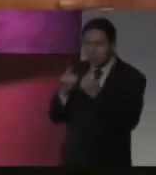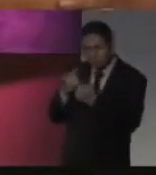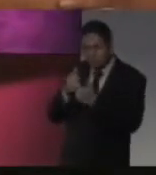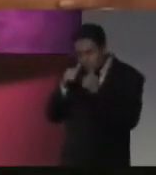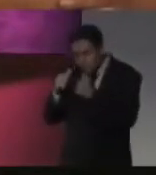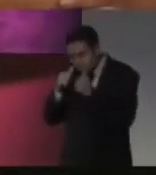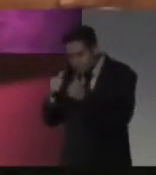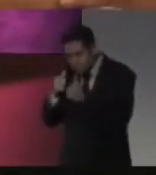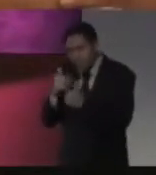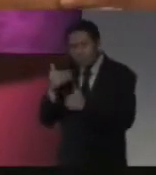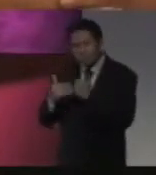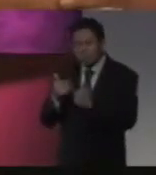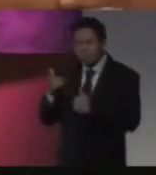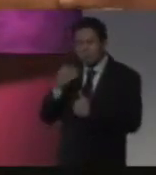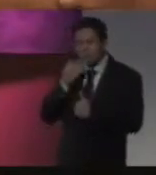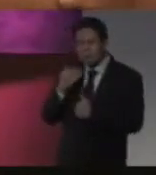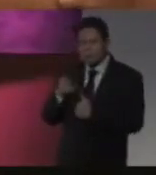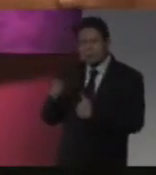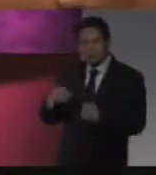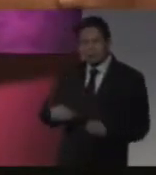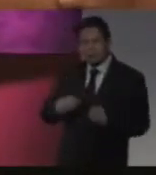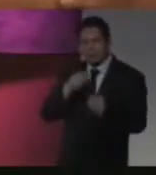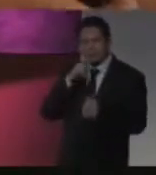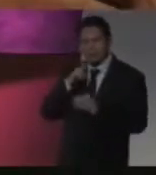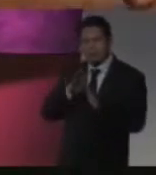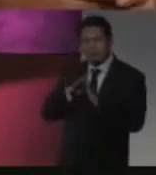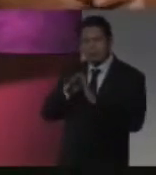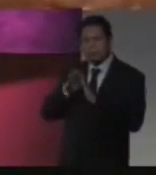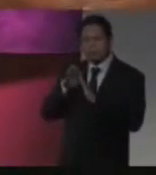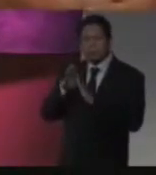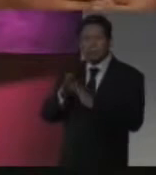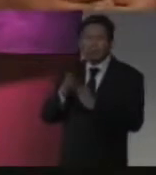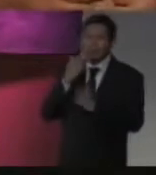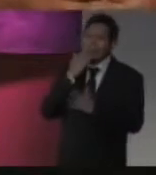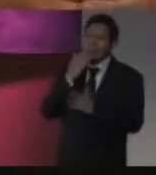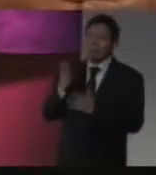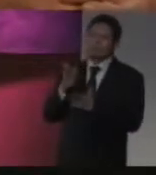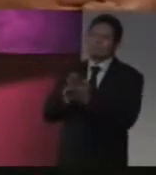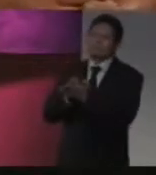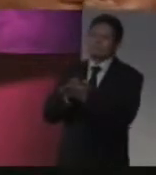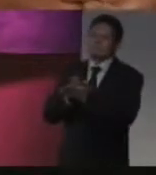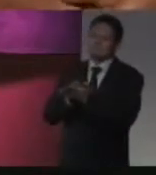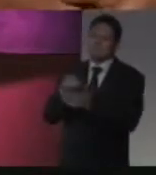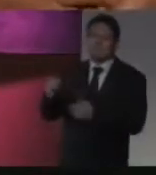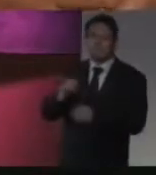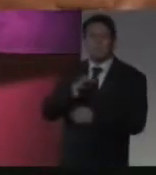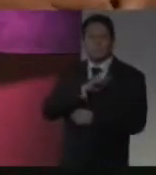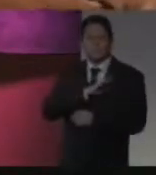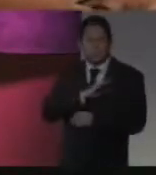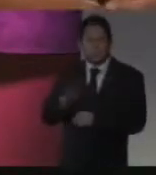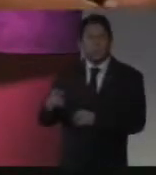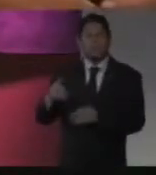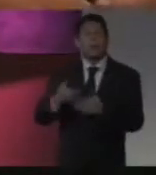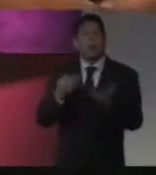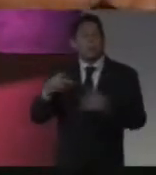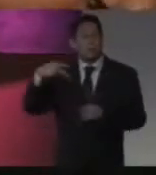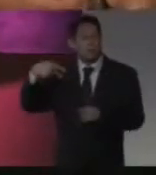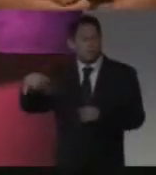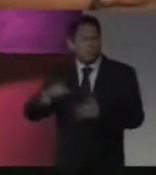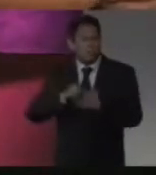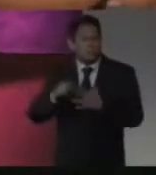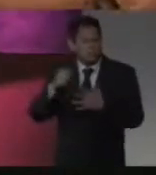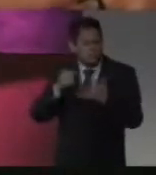tenido resultados muy importantes y las mujeres se convierten en defensoras de los derechos de las mujeres,